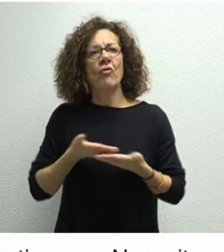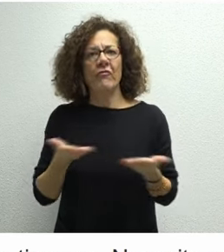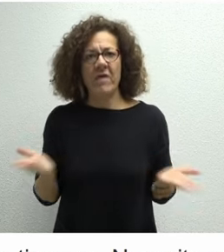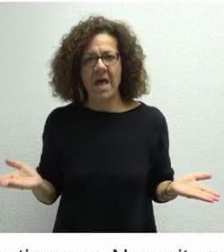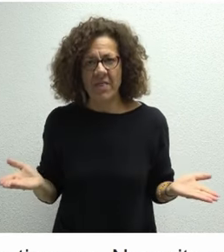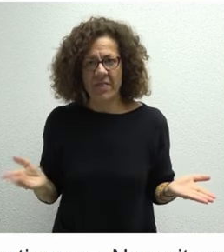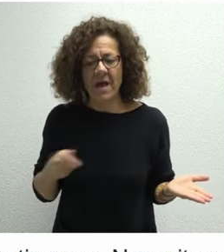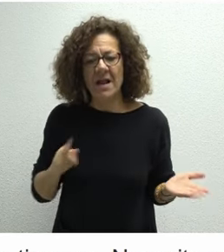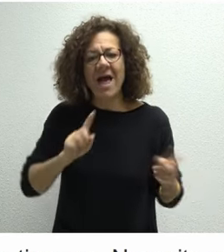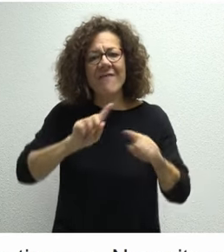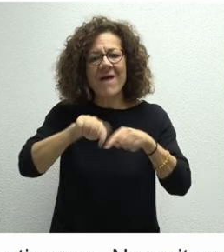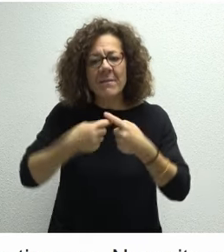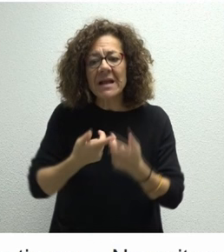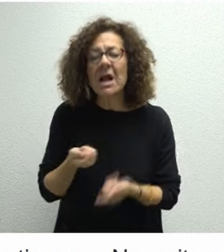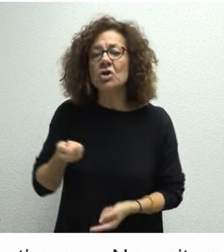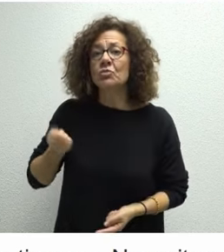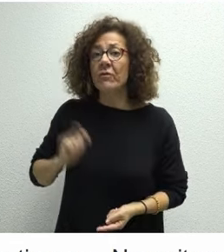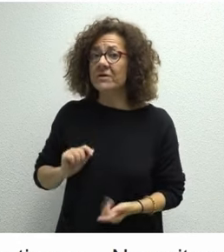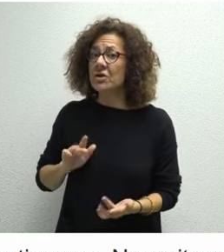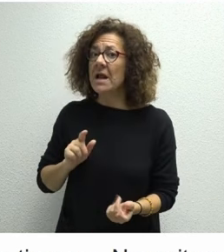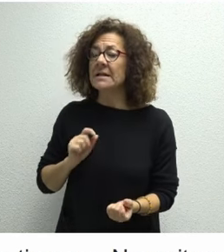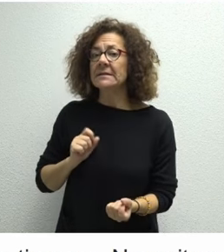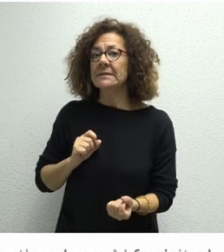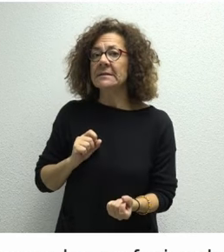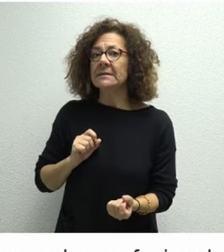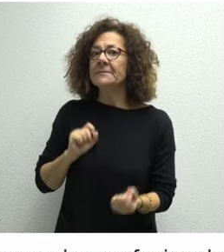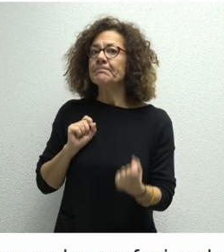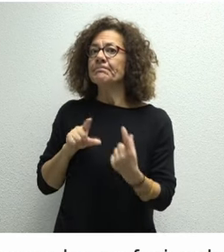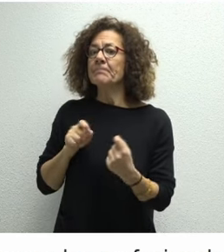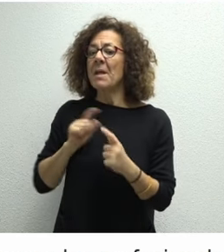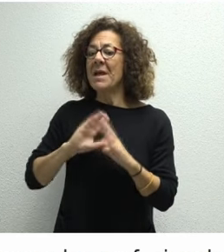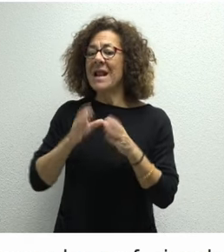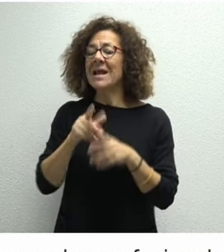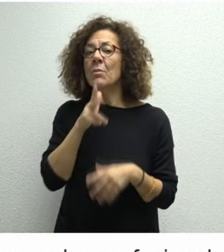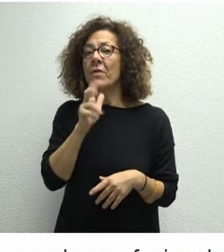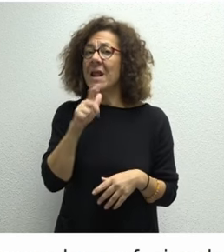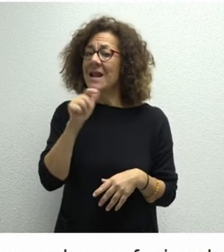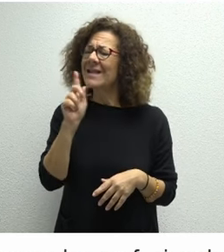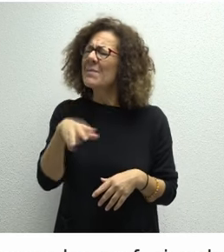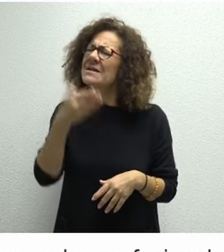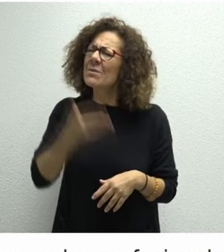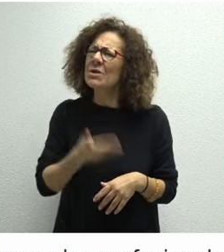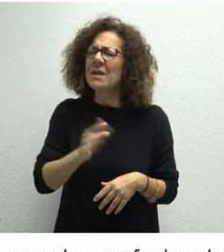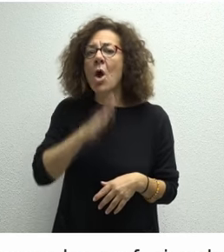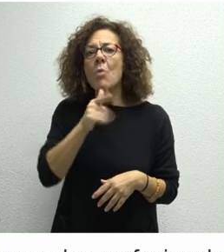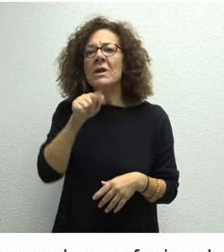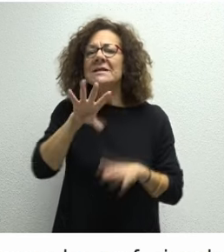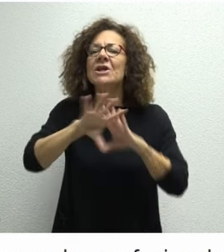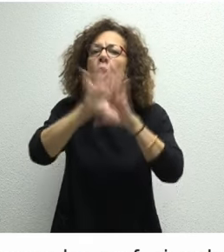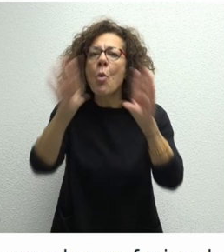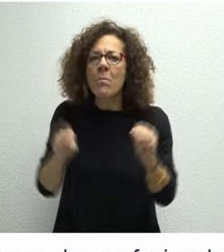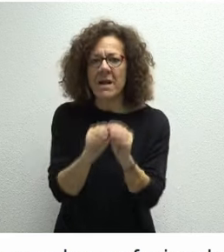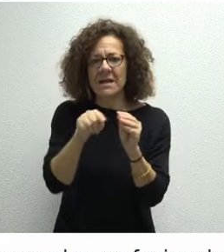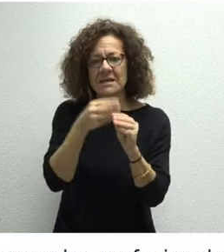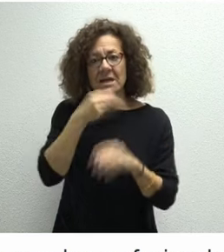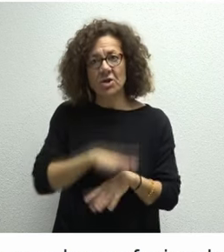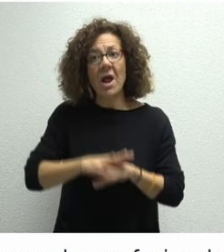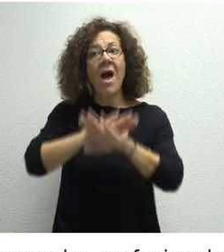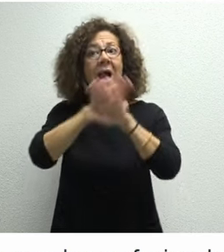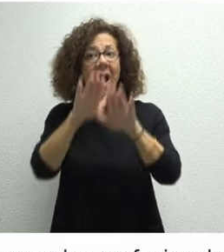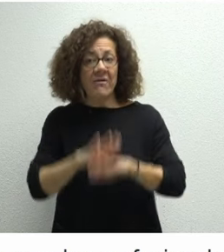en la familia y Los profesionales eh para el equipo Elena también es imprescindible porque es una manera de completar la historia no al